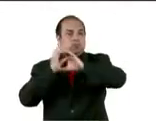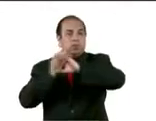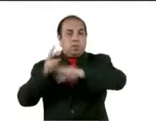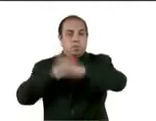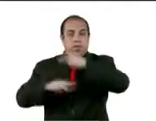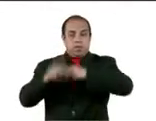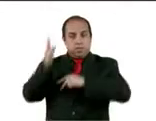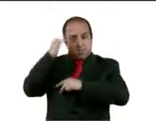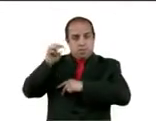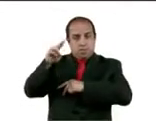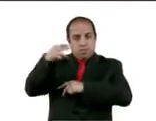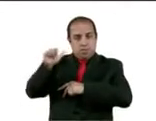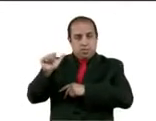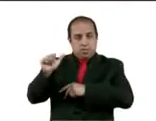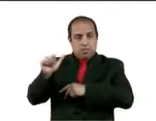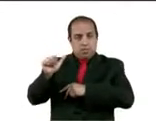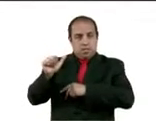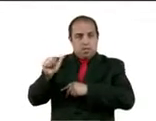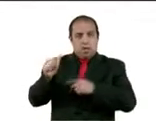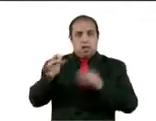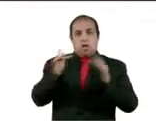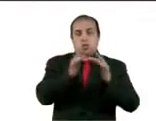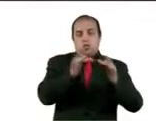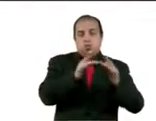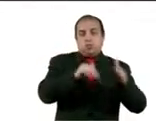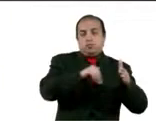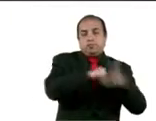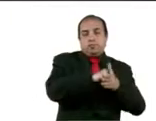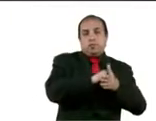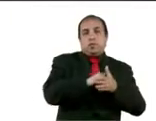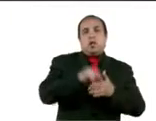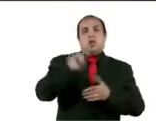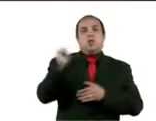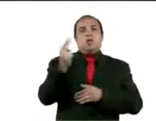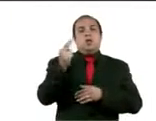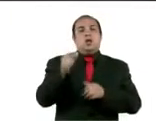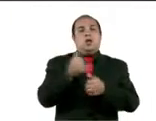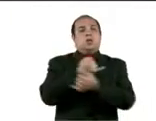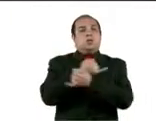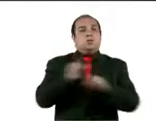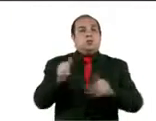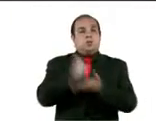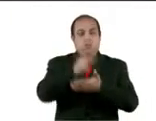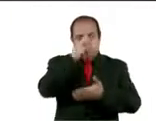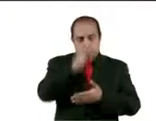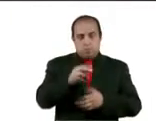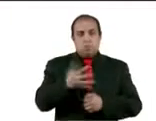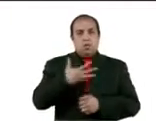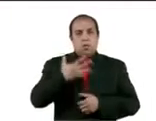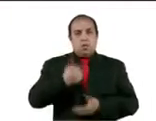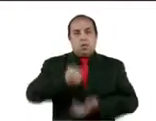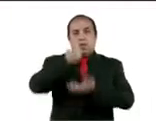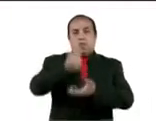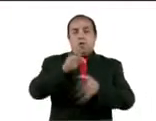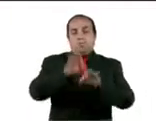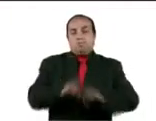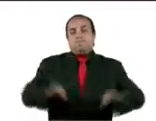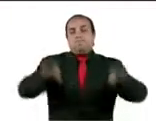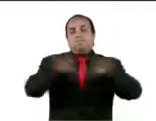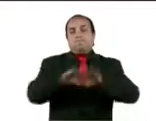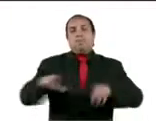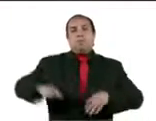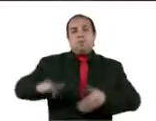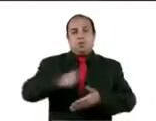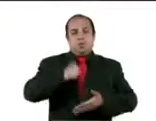hasta la Universidad Autónoma de la Ciudad de México, es decir, hay una inversión histórica del Gobierno de México en la ciudad. Okay.